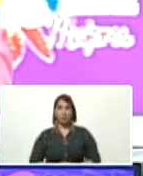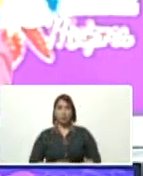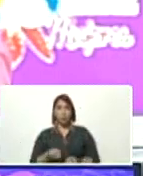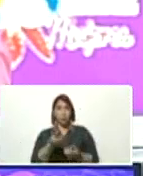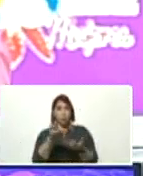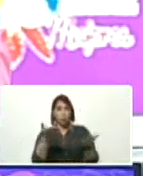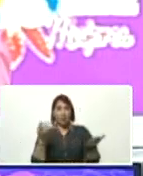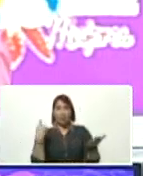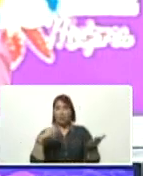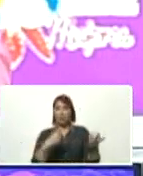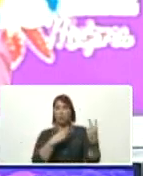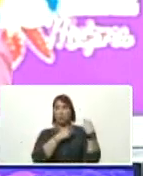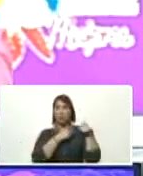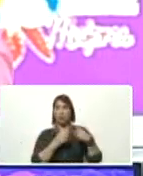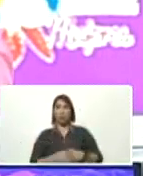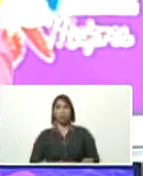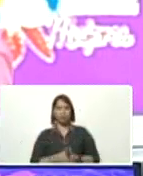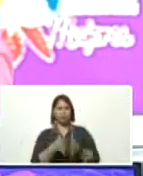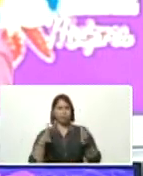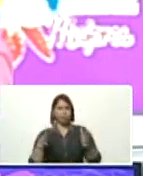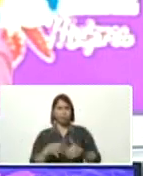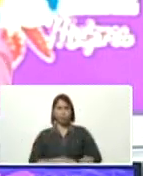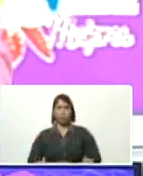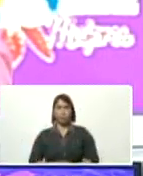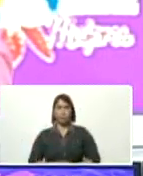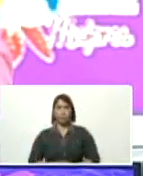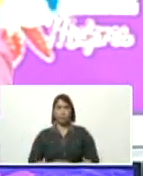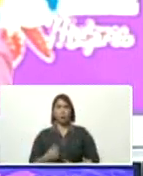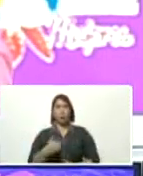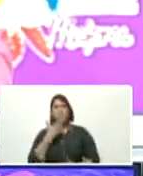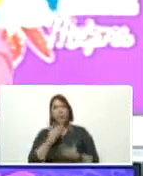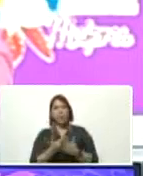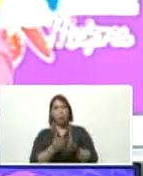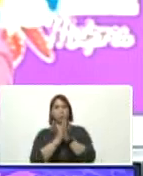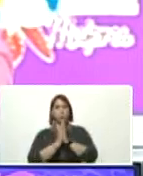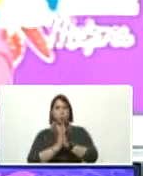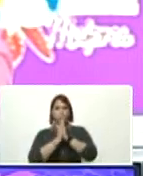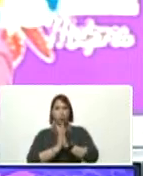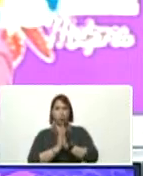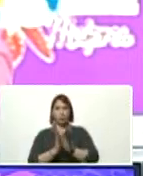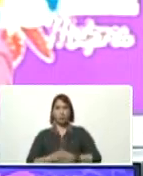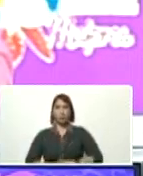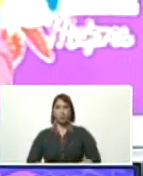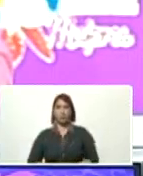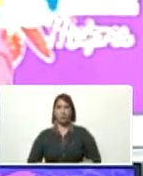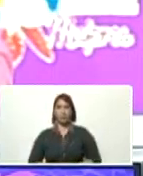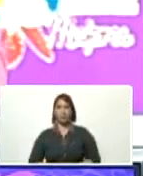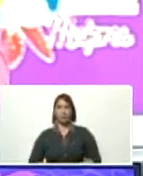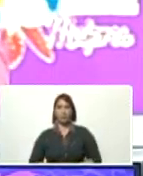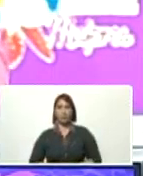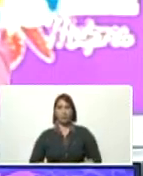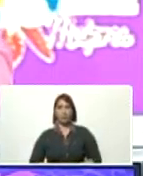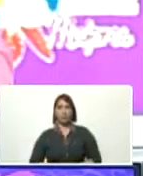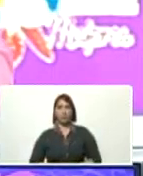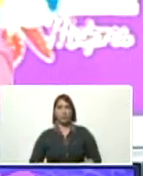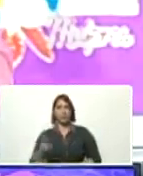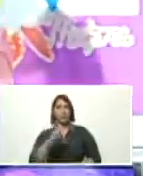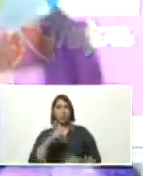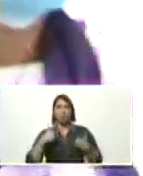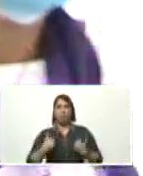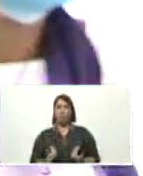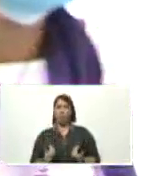Ustedes tienen una responsabilidad muy grande. Yo les pido que no